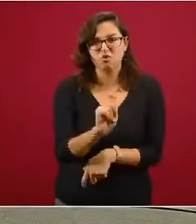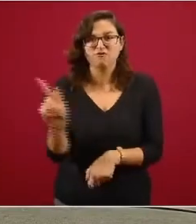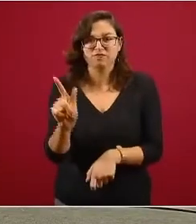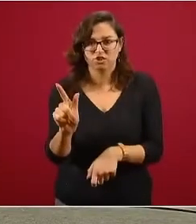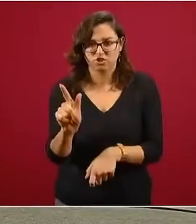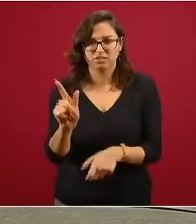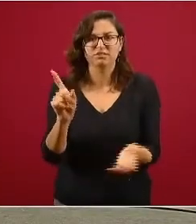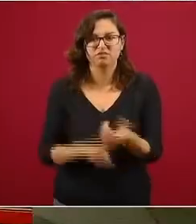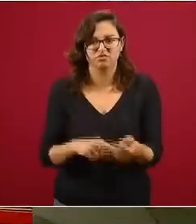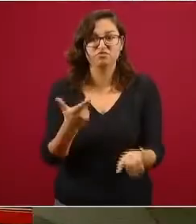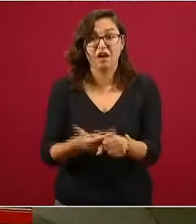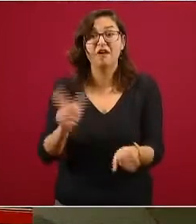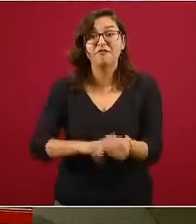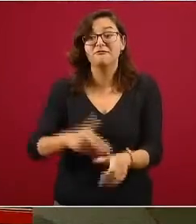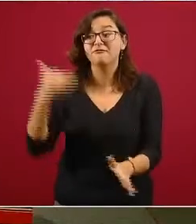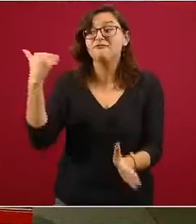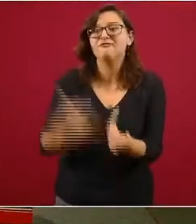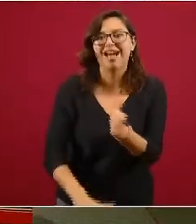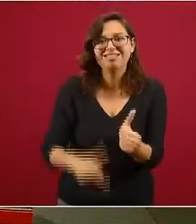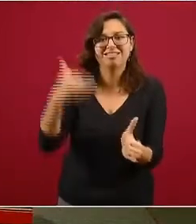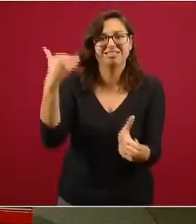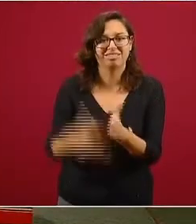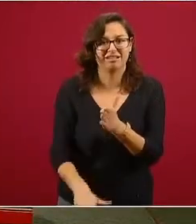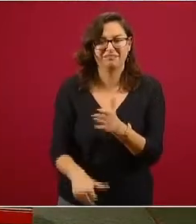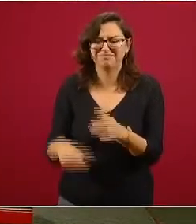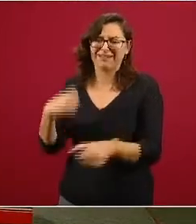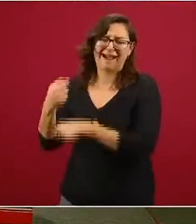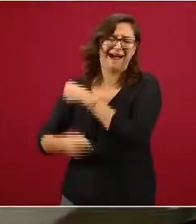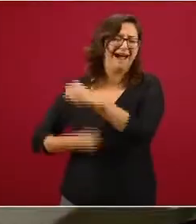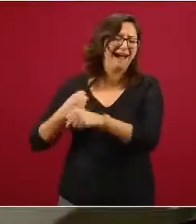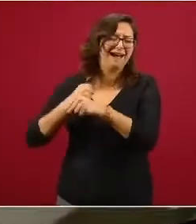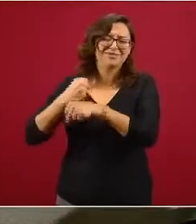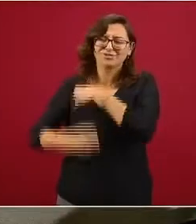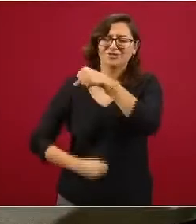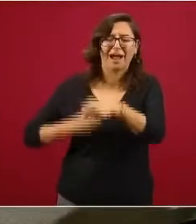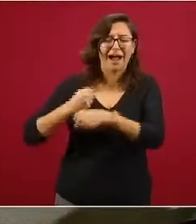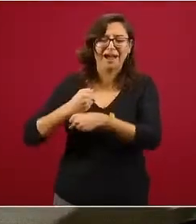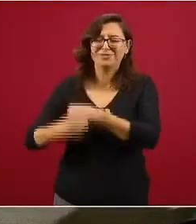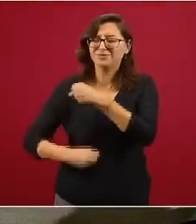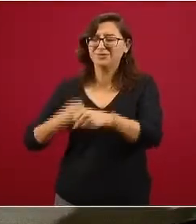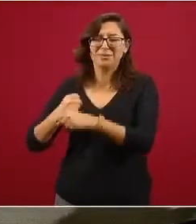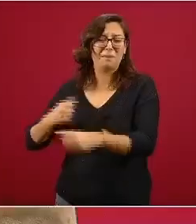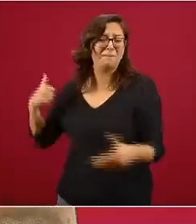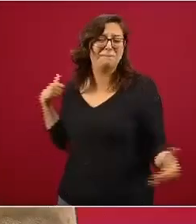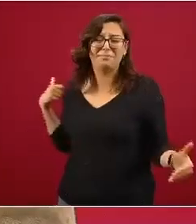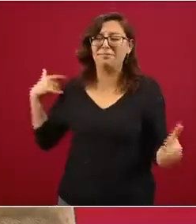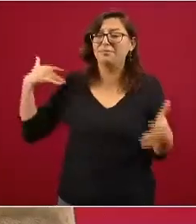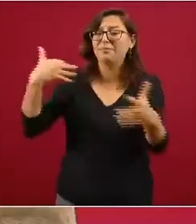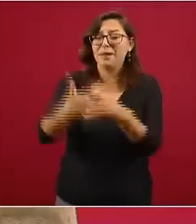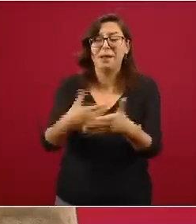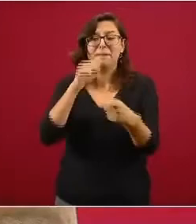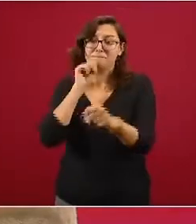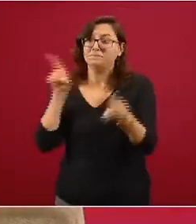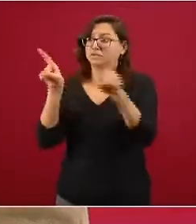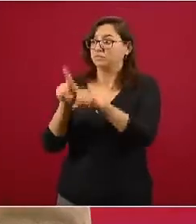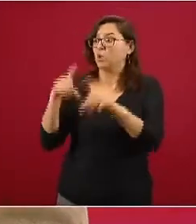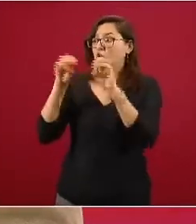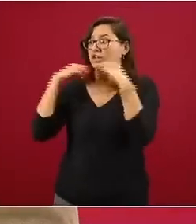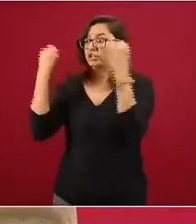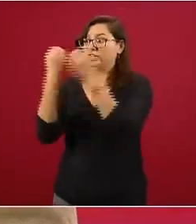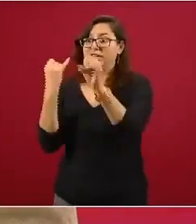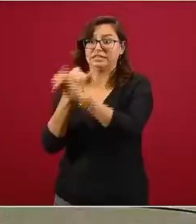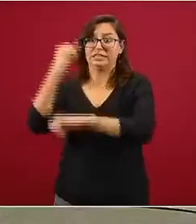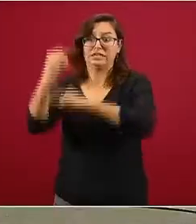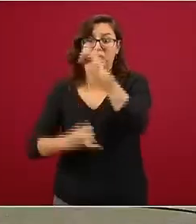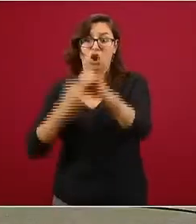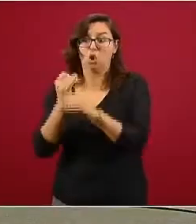es una estimación que se ha venido haciendo a lo largo de años, incluso por organismos financieros internacionales o por la